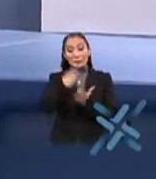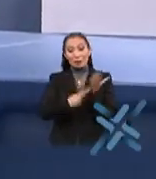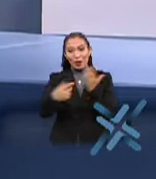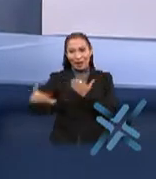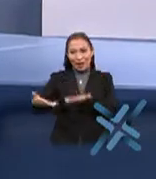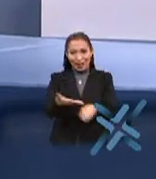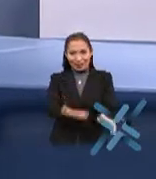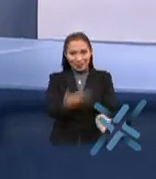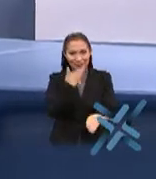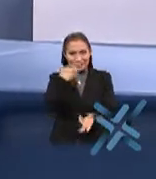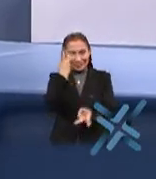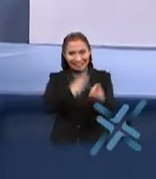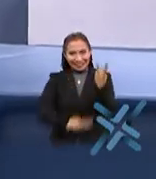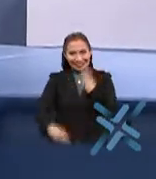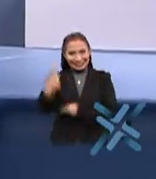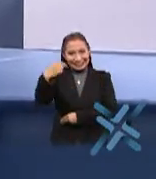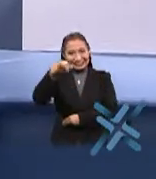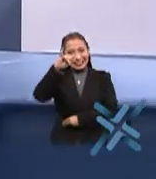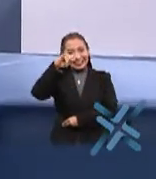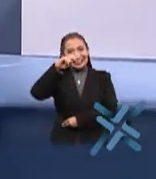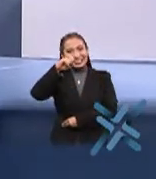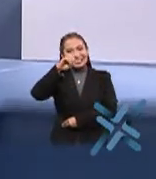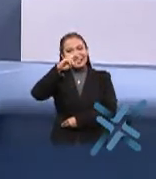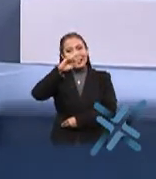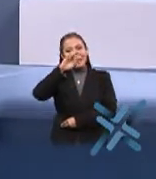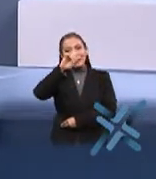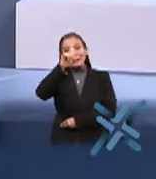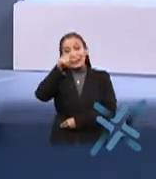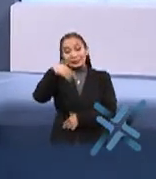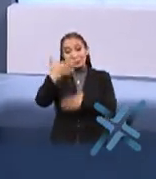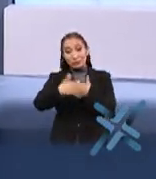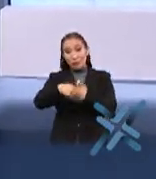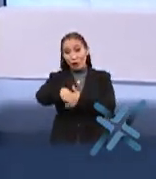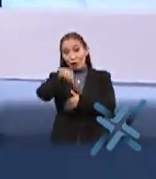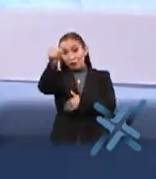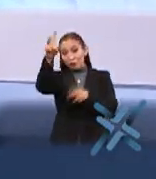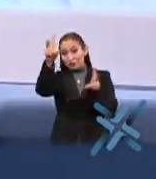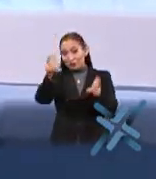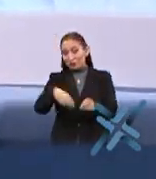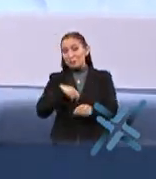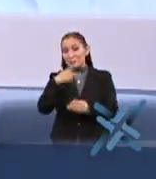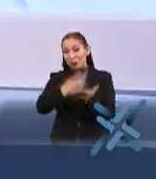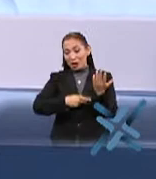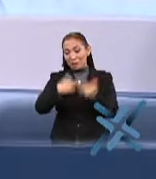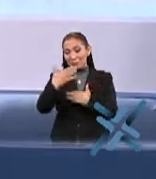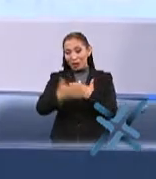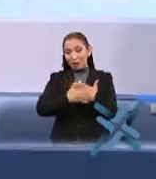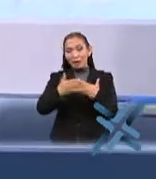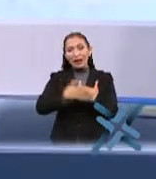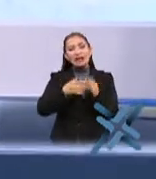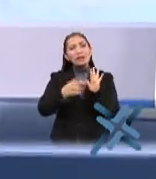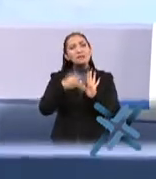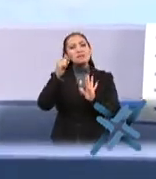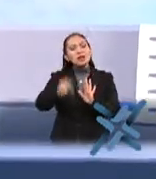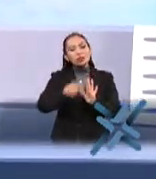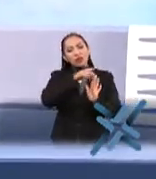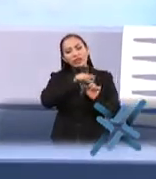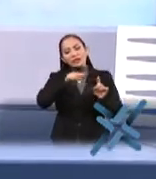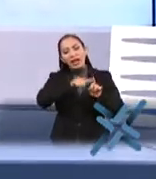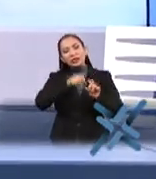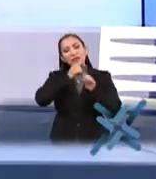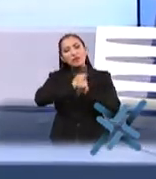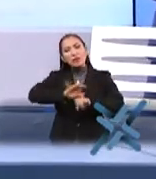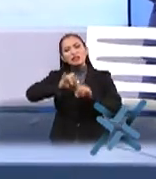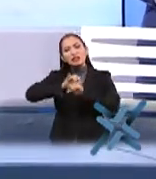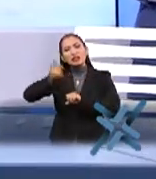programa al que les damos la bienvenida, llamado Interfaz, y otros más que le estaremos presentando a continuación, los cuales somos parte de un mosaico de información